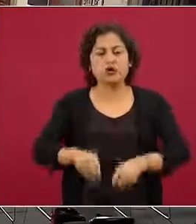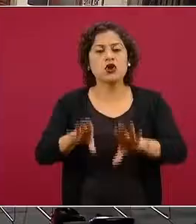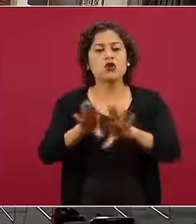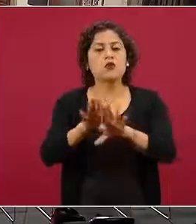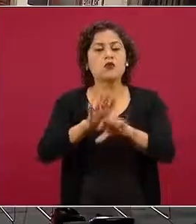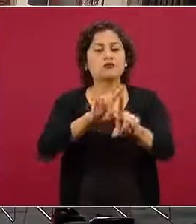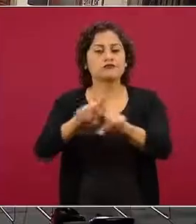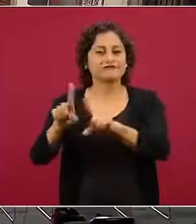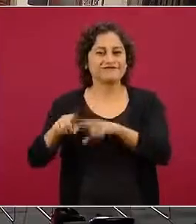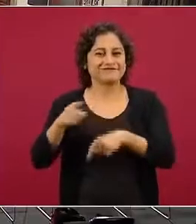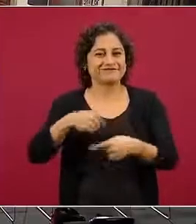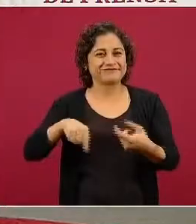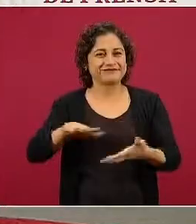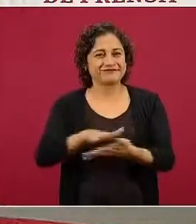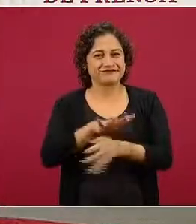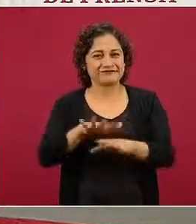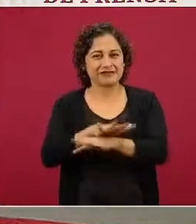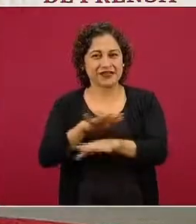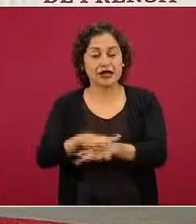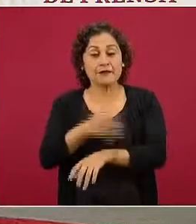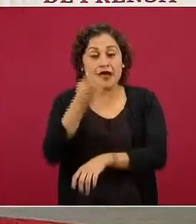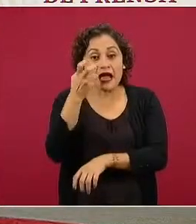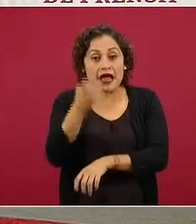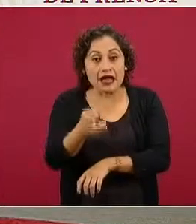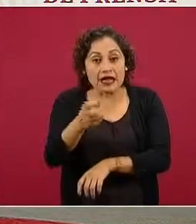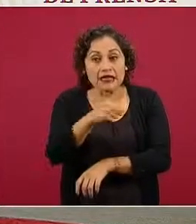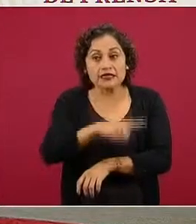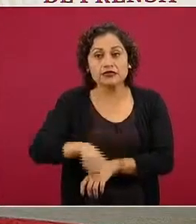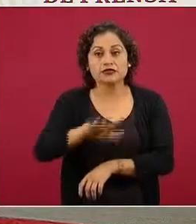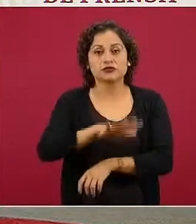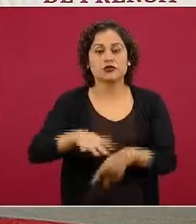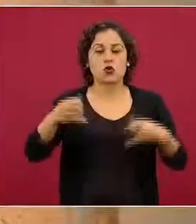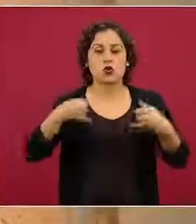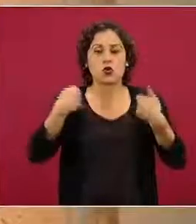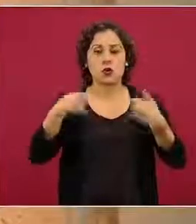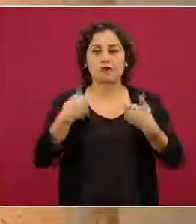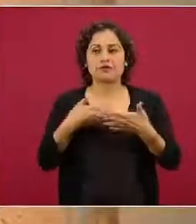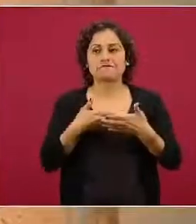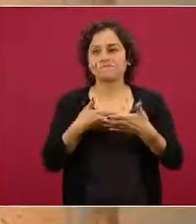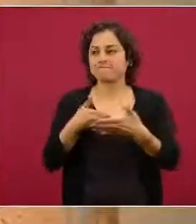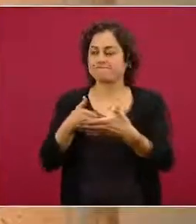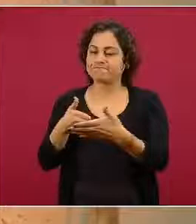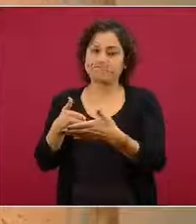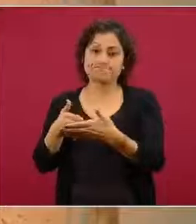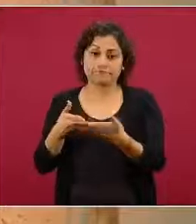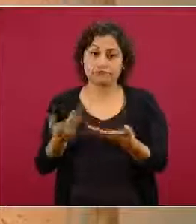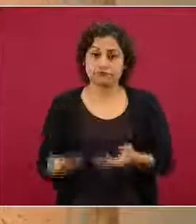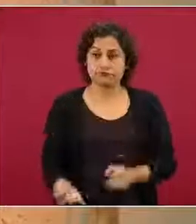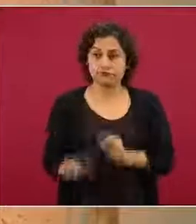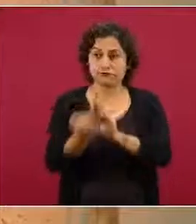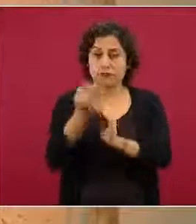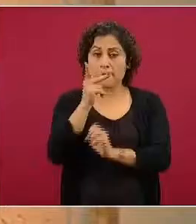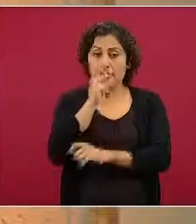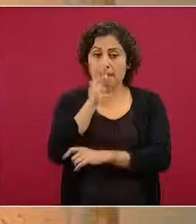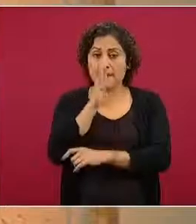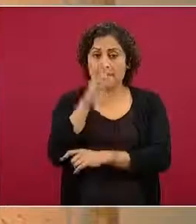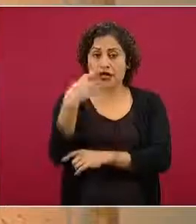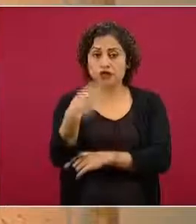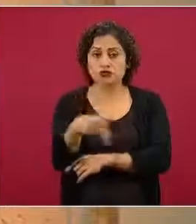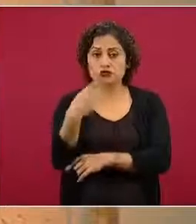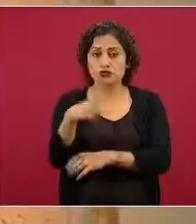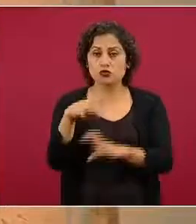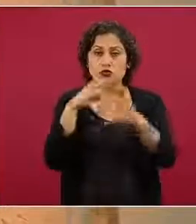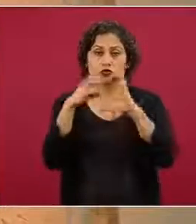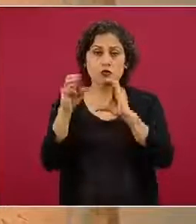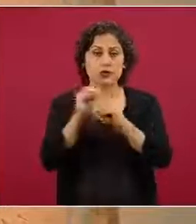y los adolescentes tengan aún más barreras de comunicación con padres y madres, y de